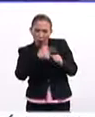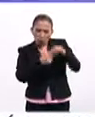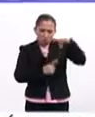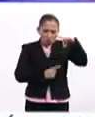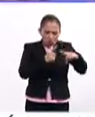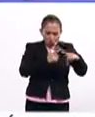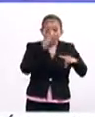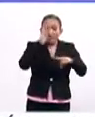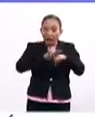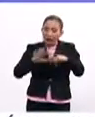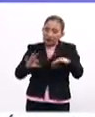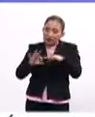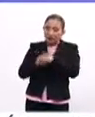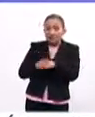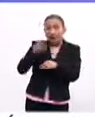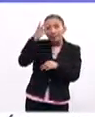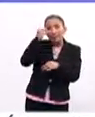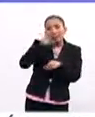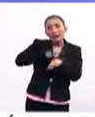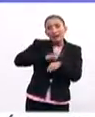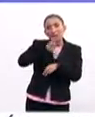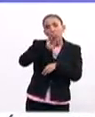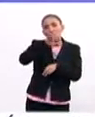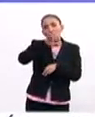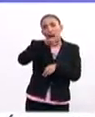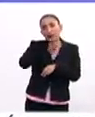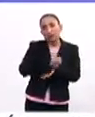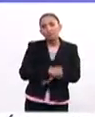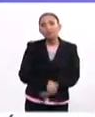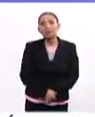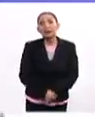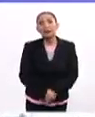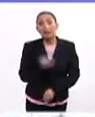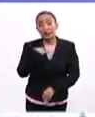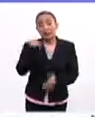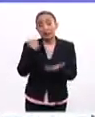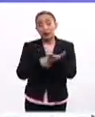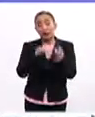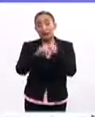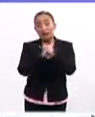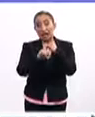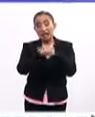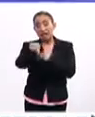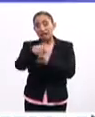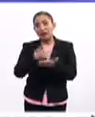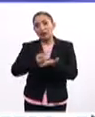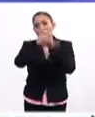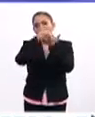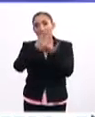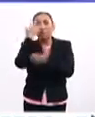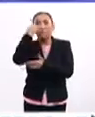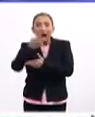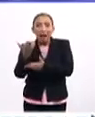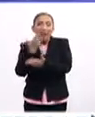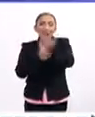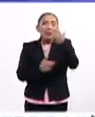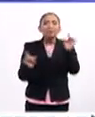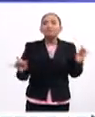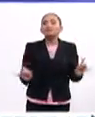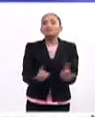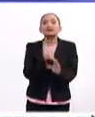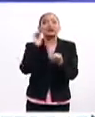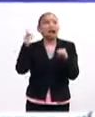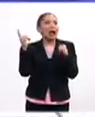obtuvieron durante el desarrollo del bloque. Y eso de que estén en plataformas digitales, pues precisamente permite que si por